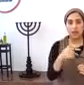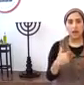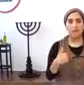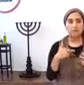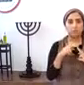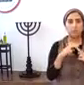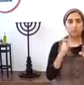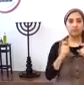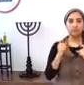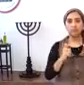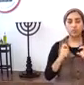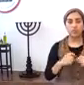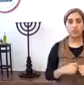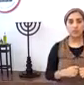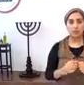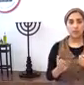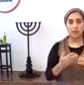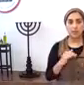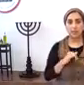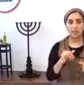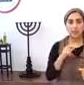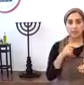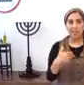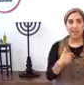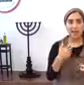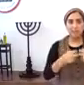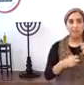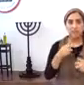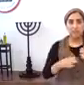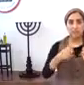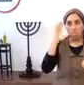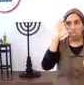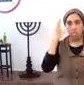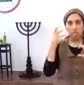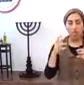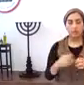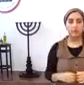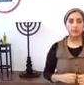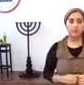personalidad. Casi, casi como si hubiera un trastorno bipolar.